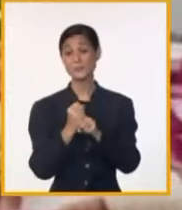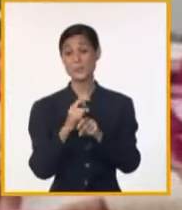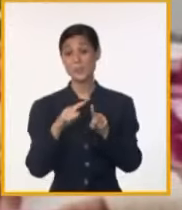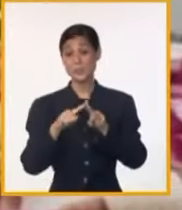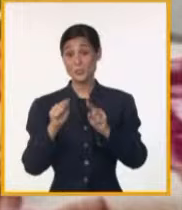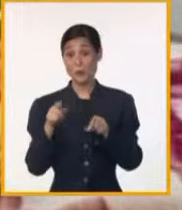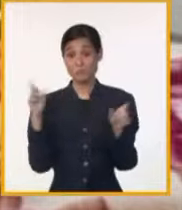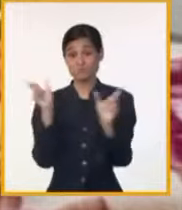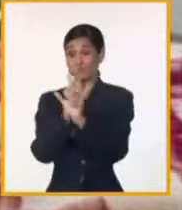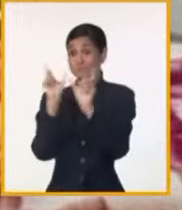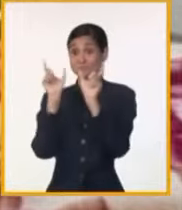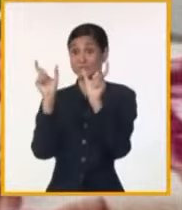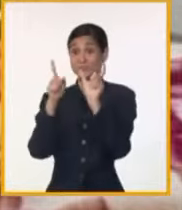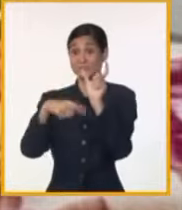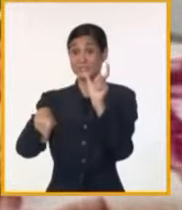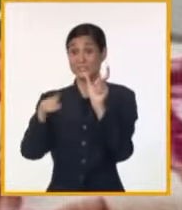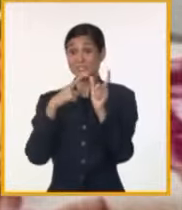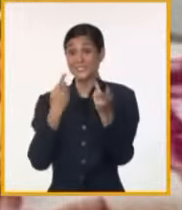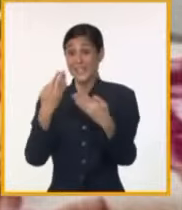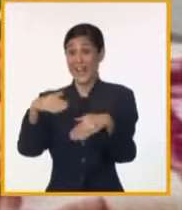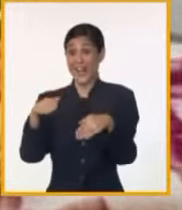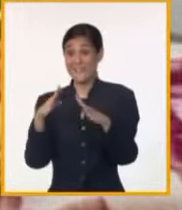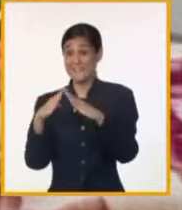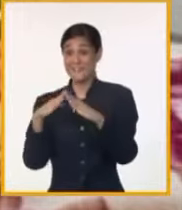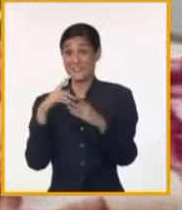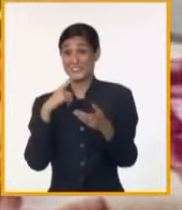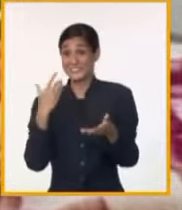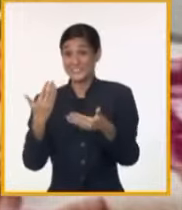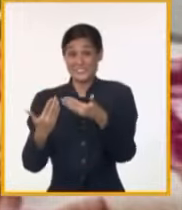esto no esperaba tener que vivir en la